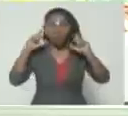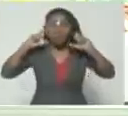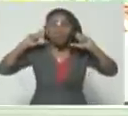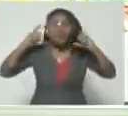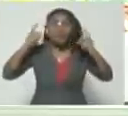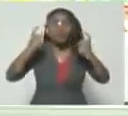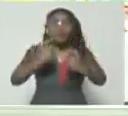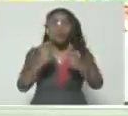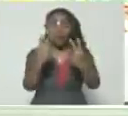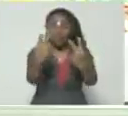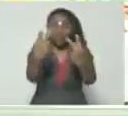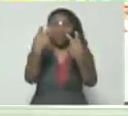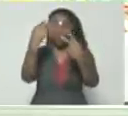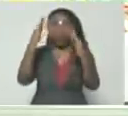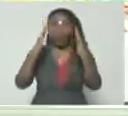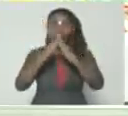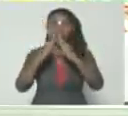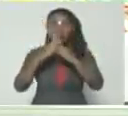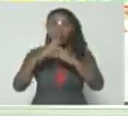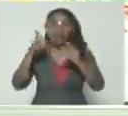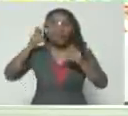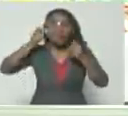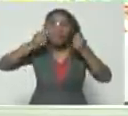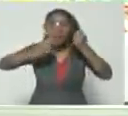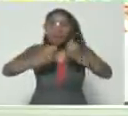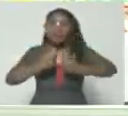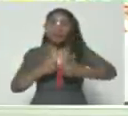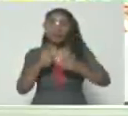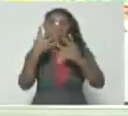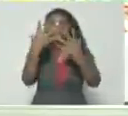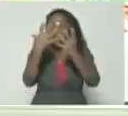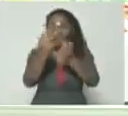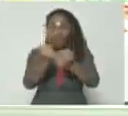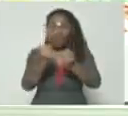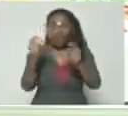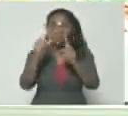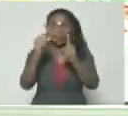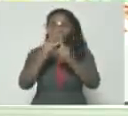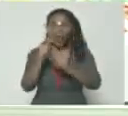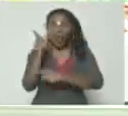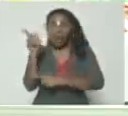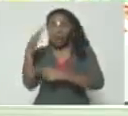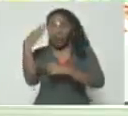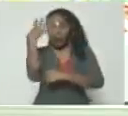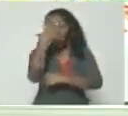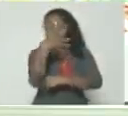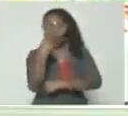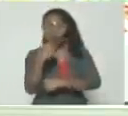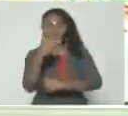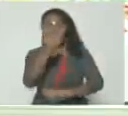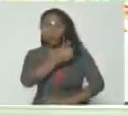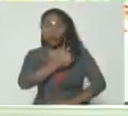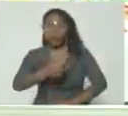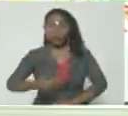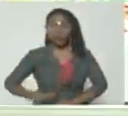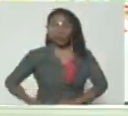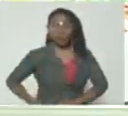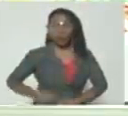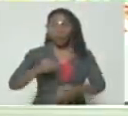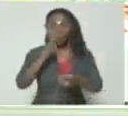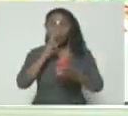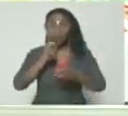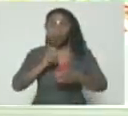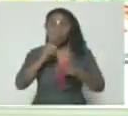en tu casa y para que te entiendan, vamos a darle la palabra a este joven presidente del Banco